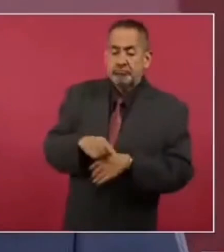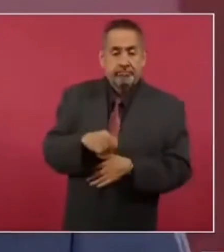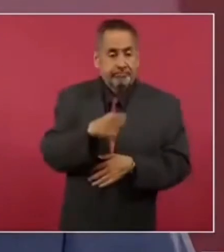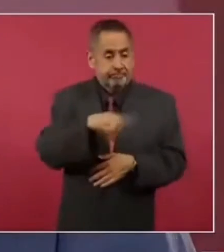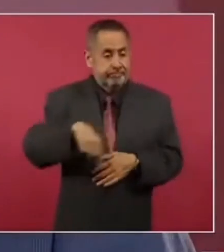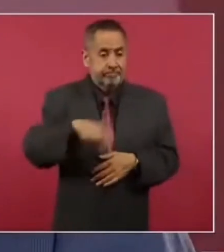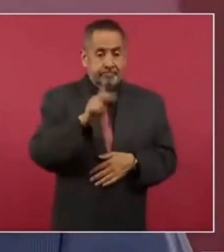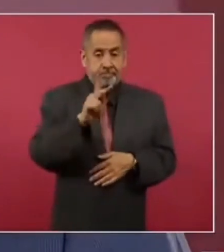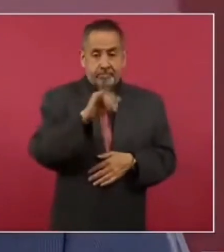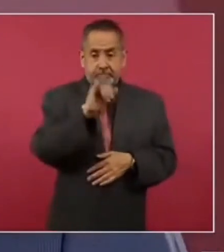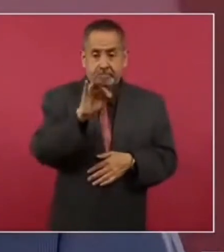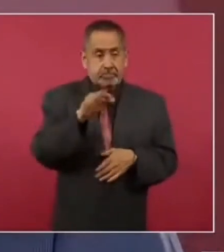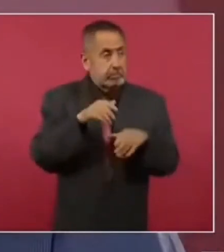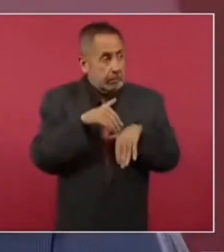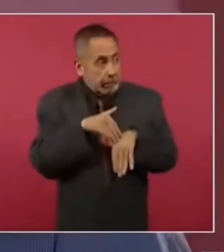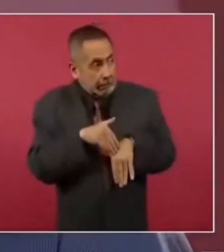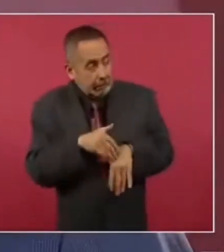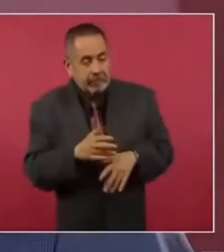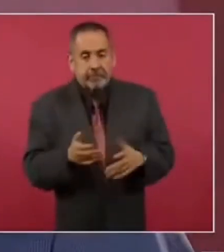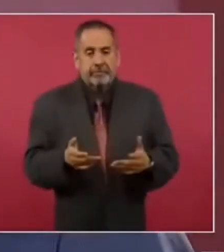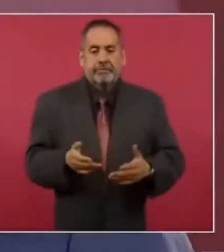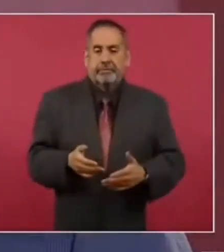Ahora no.